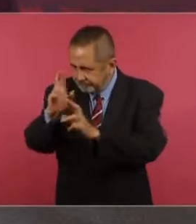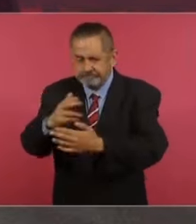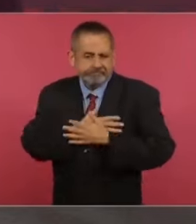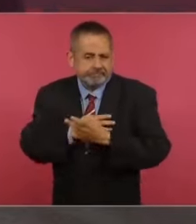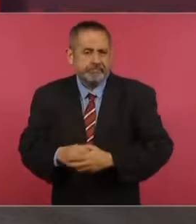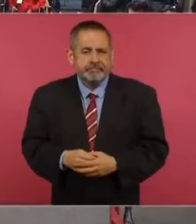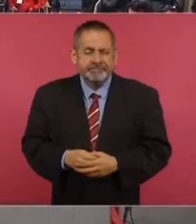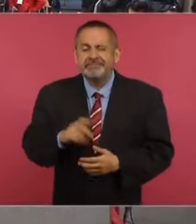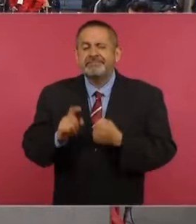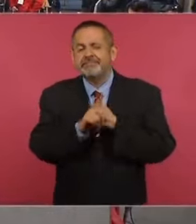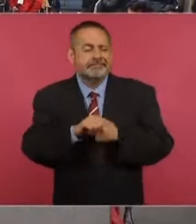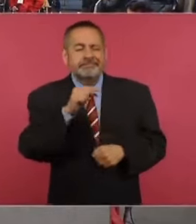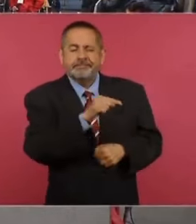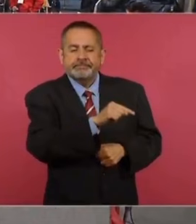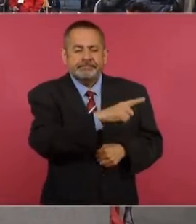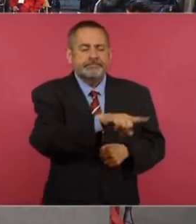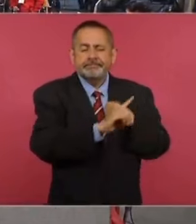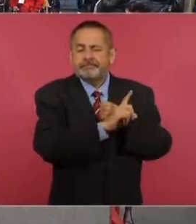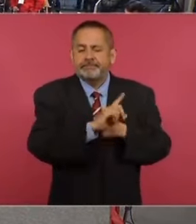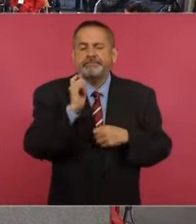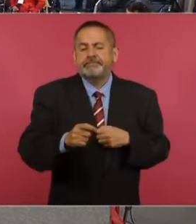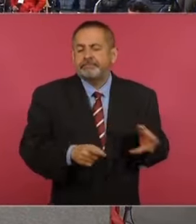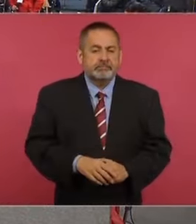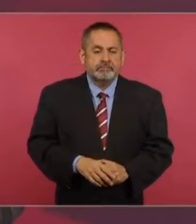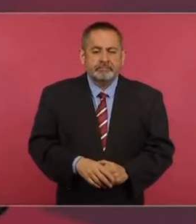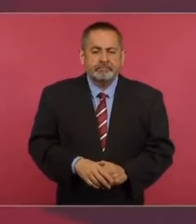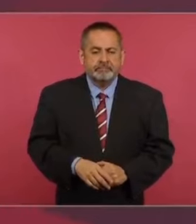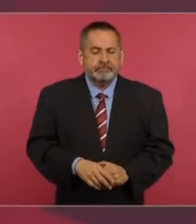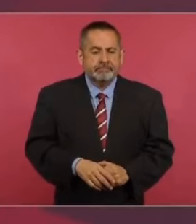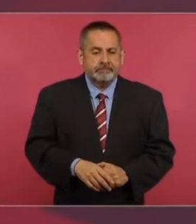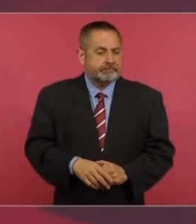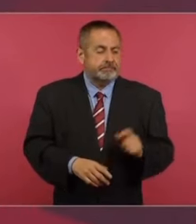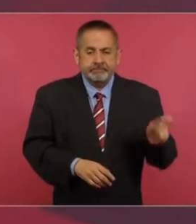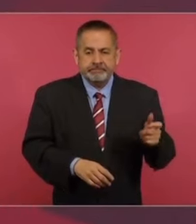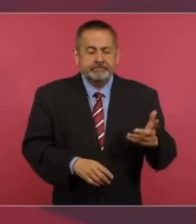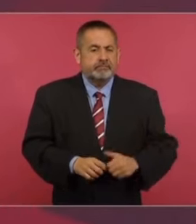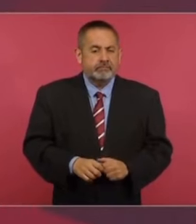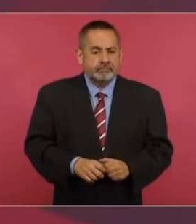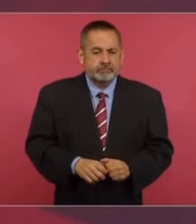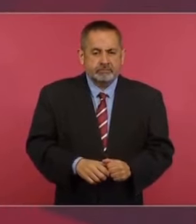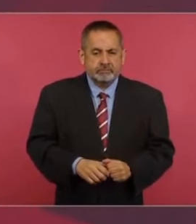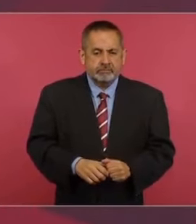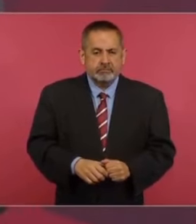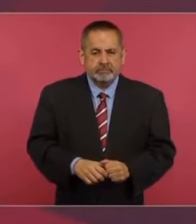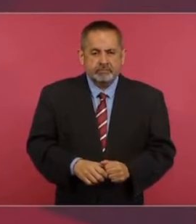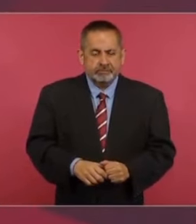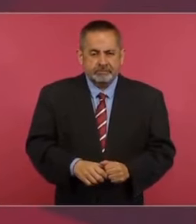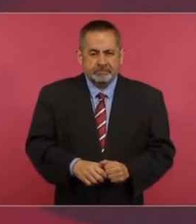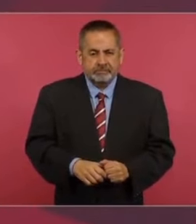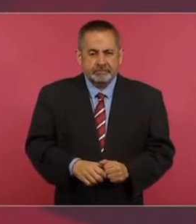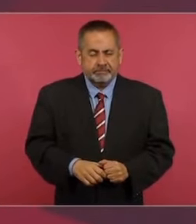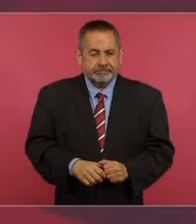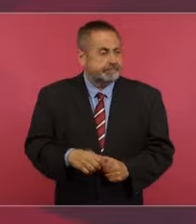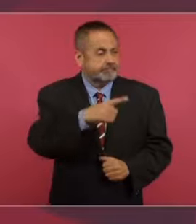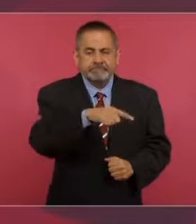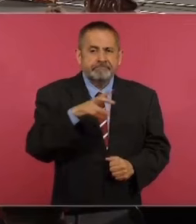tienen estos conservadores fachos es que no